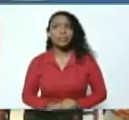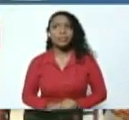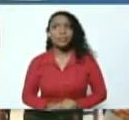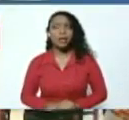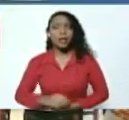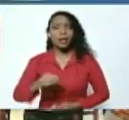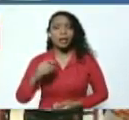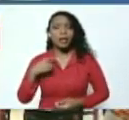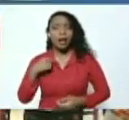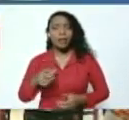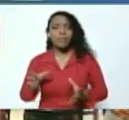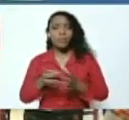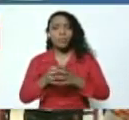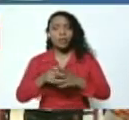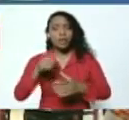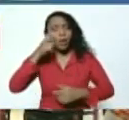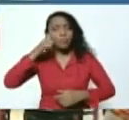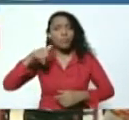de nuestros pueblos.